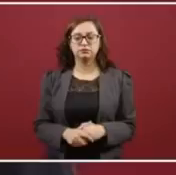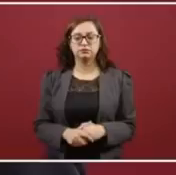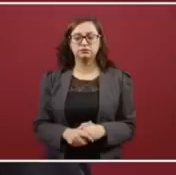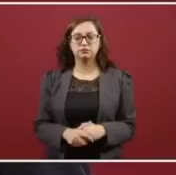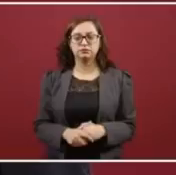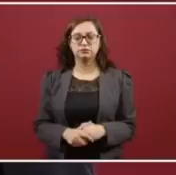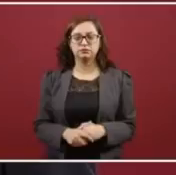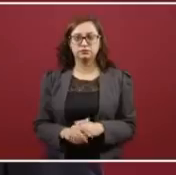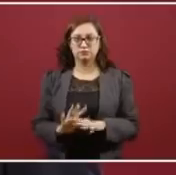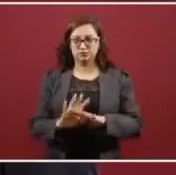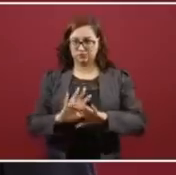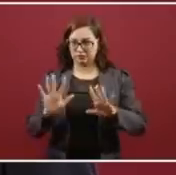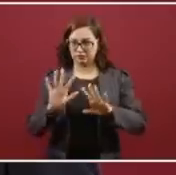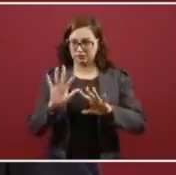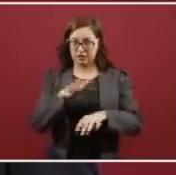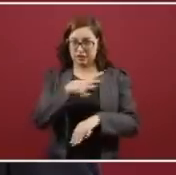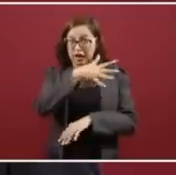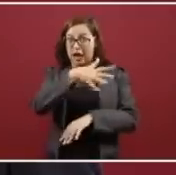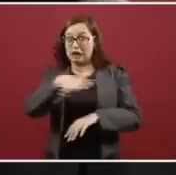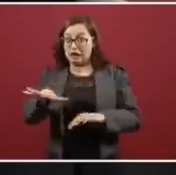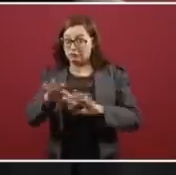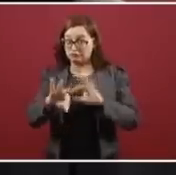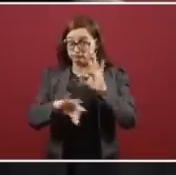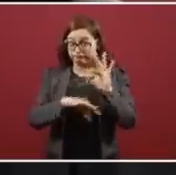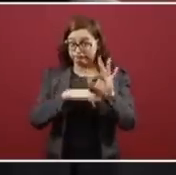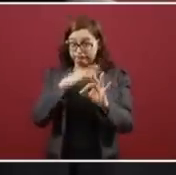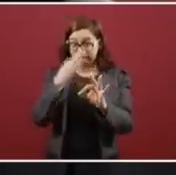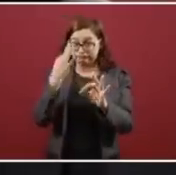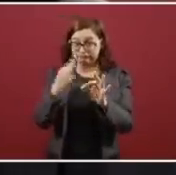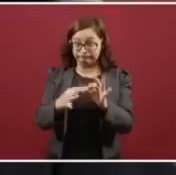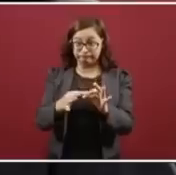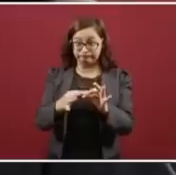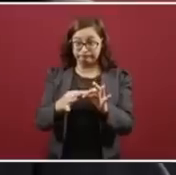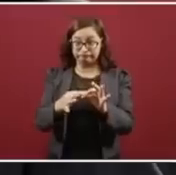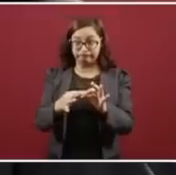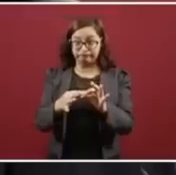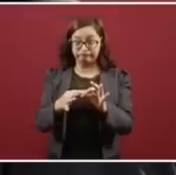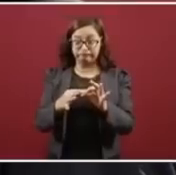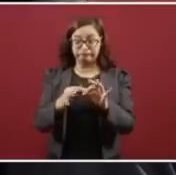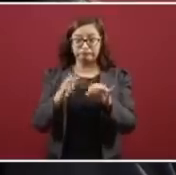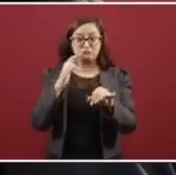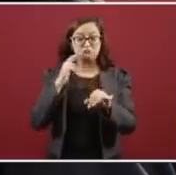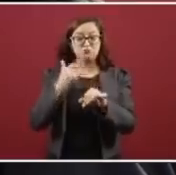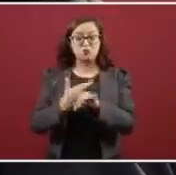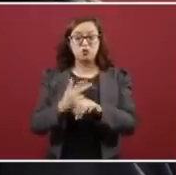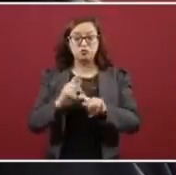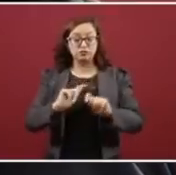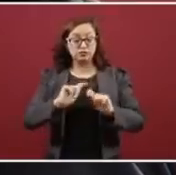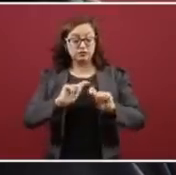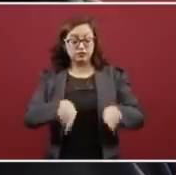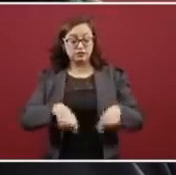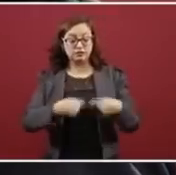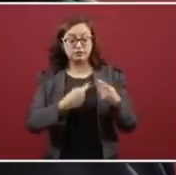termina esa información general que va a estar al cargo